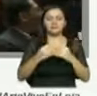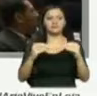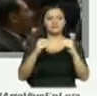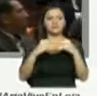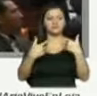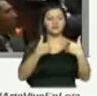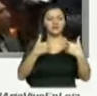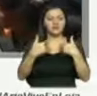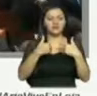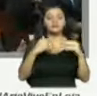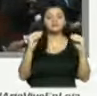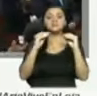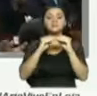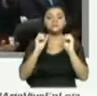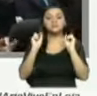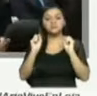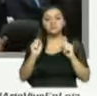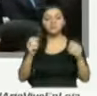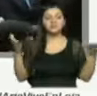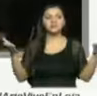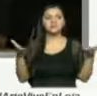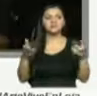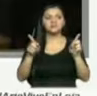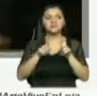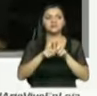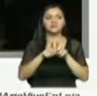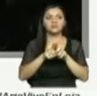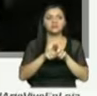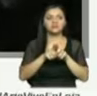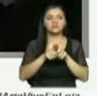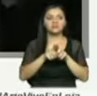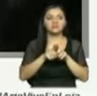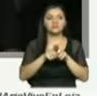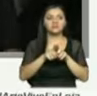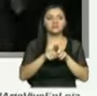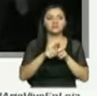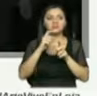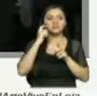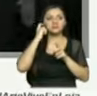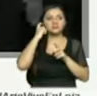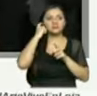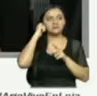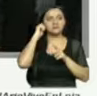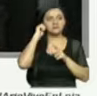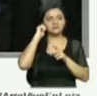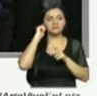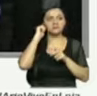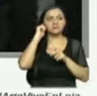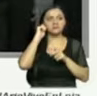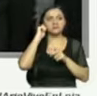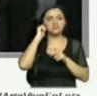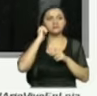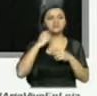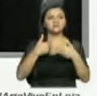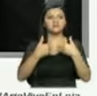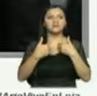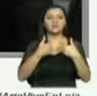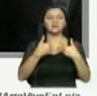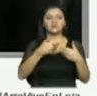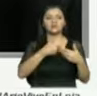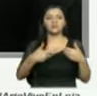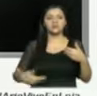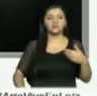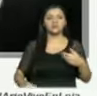teatro, que también será, por cierto, inaugurado esta noche, el Gran Teatro Benjamín Carrión. El presidente de la